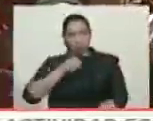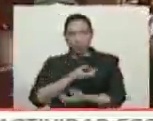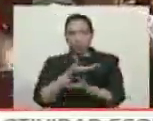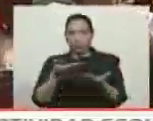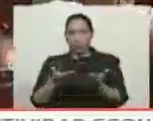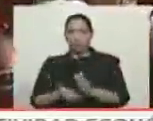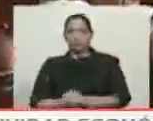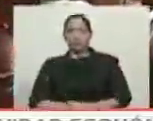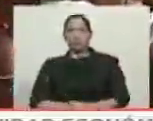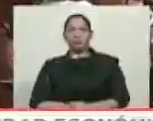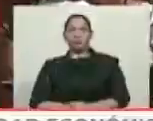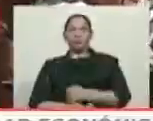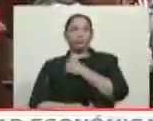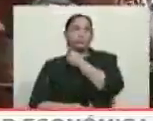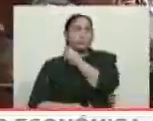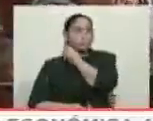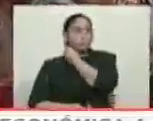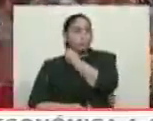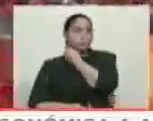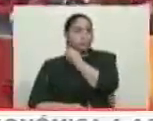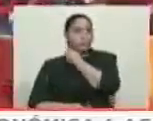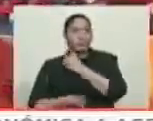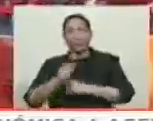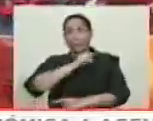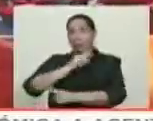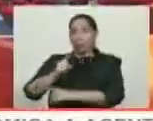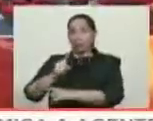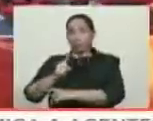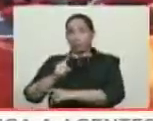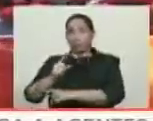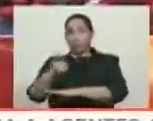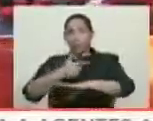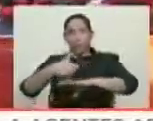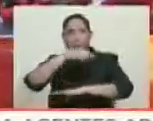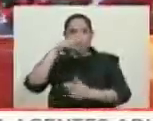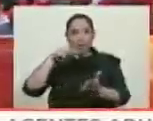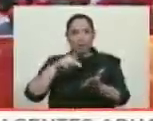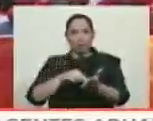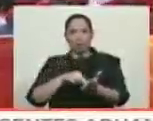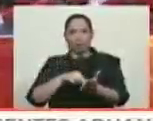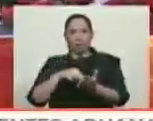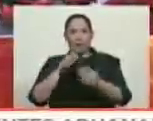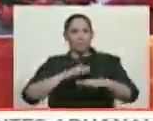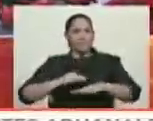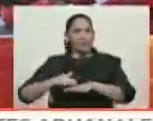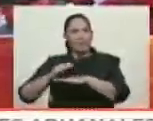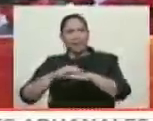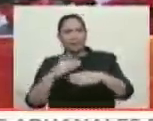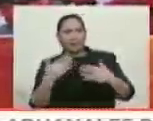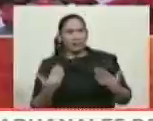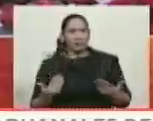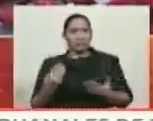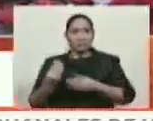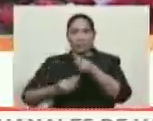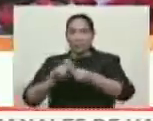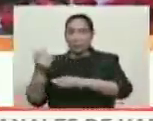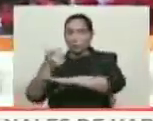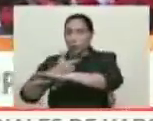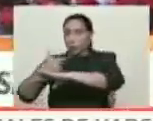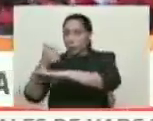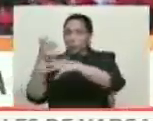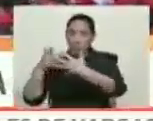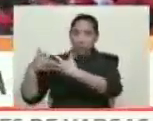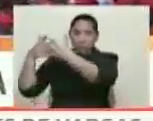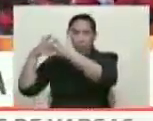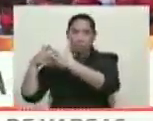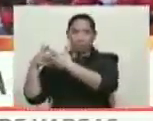igualmente que ha denunciado el Ejecutivo Nacional parte de lo que ha emprendido el gobierno estadounidense